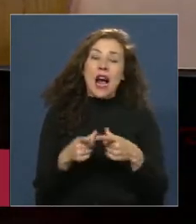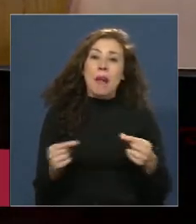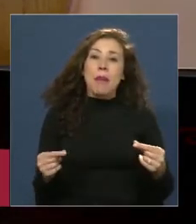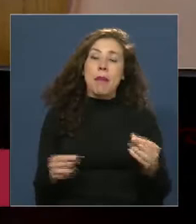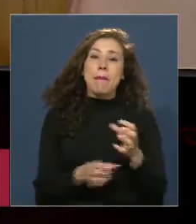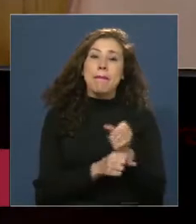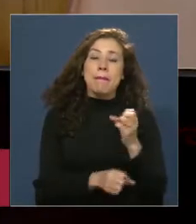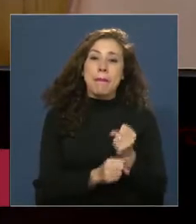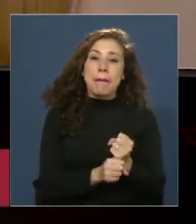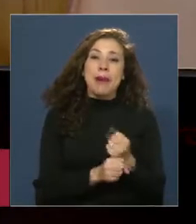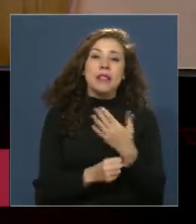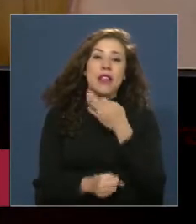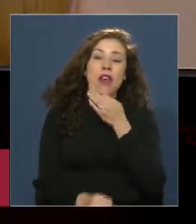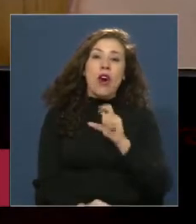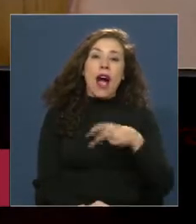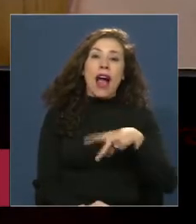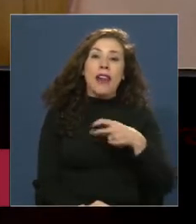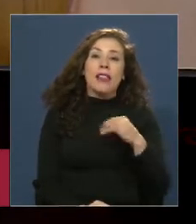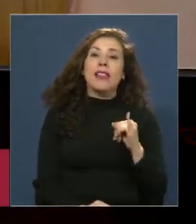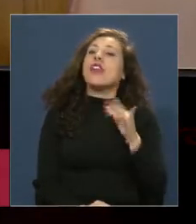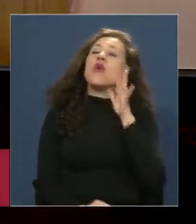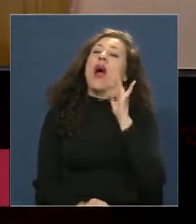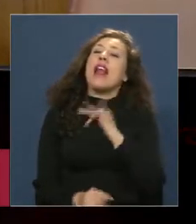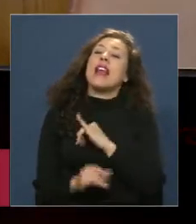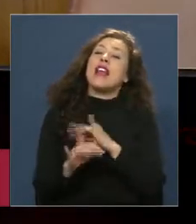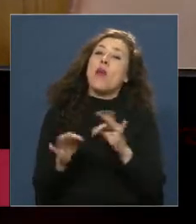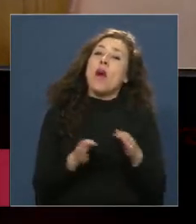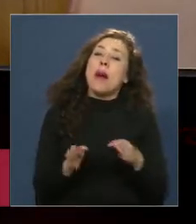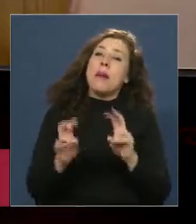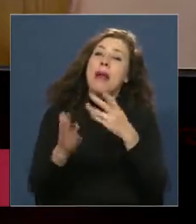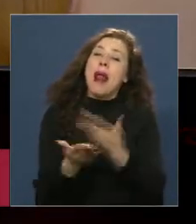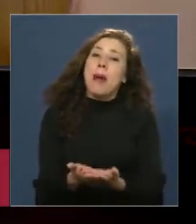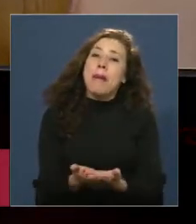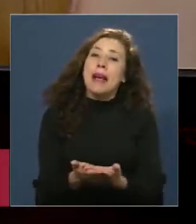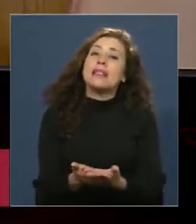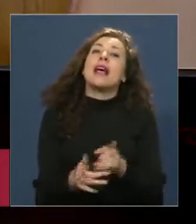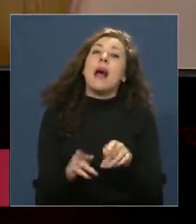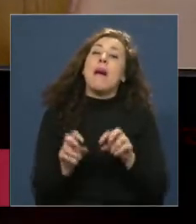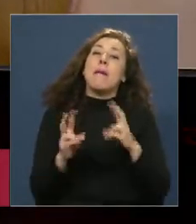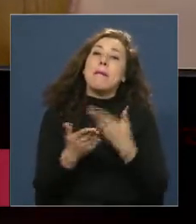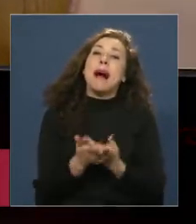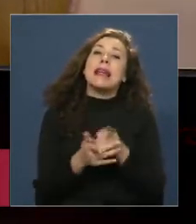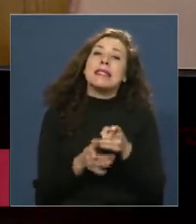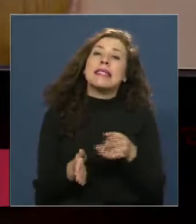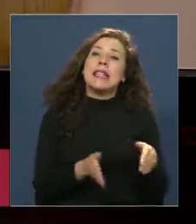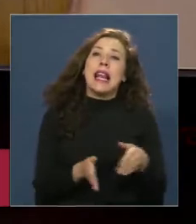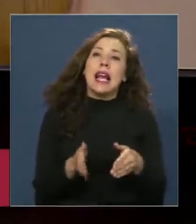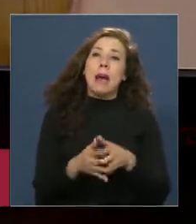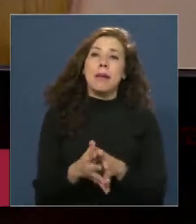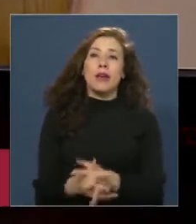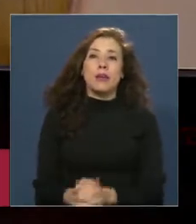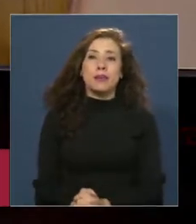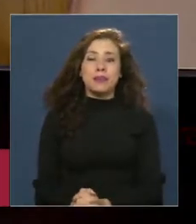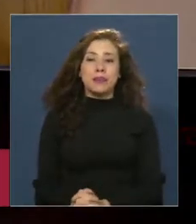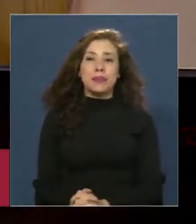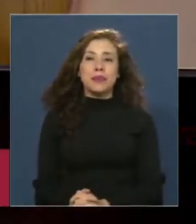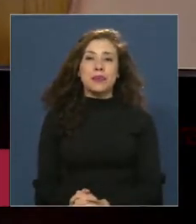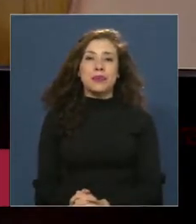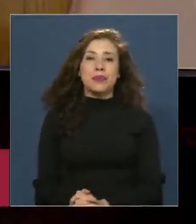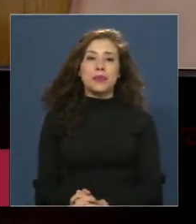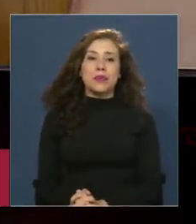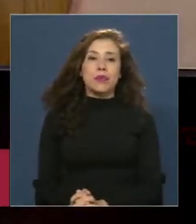y tal como dijo gandhi no hay camino para la paz la paz es el camino muchas gracias presidente